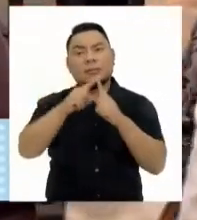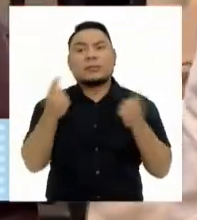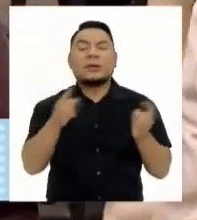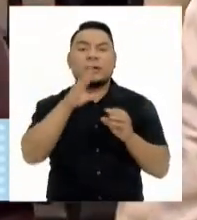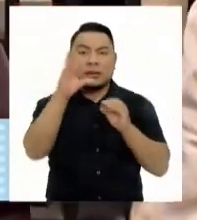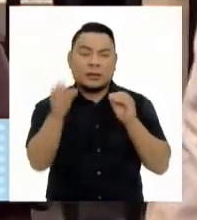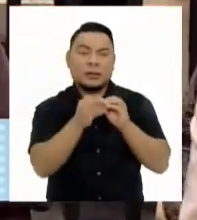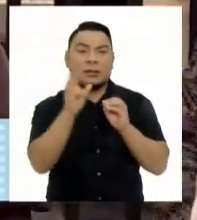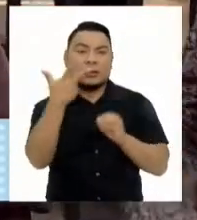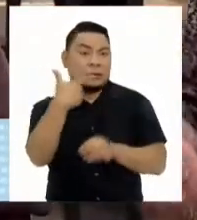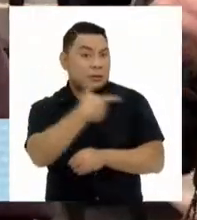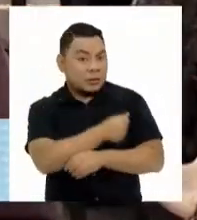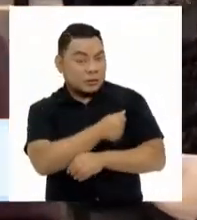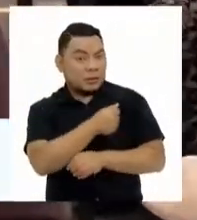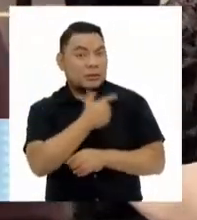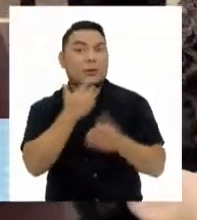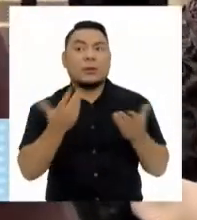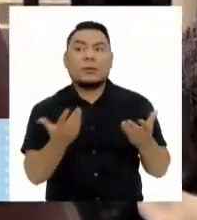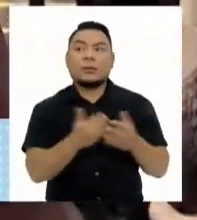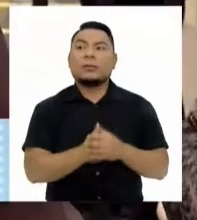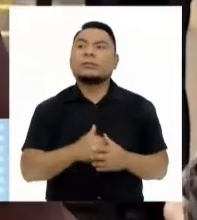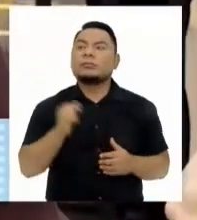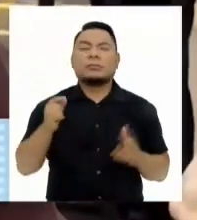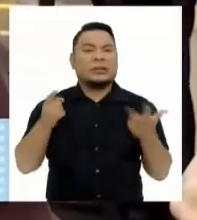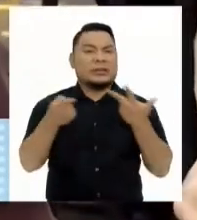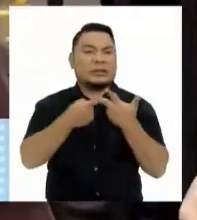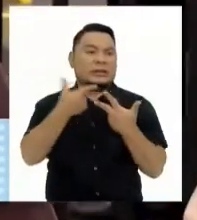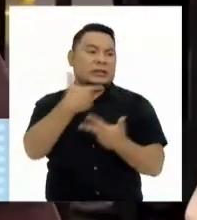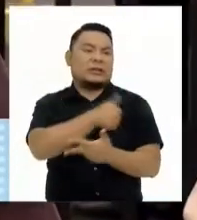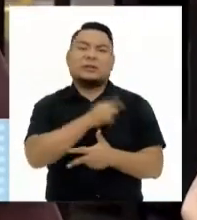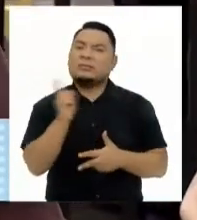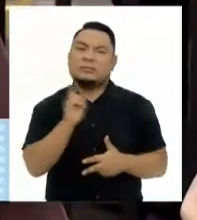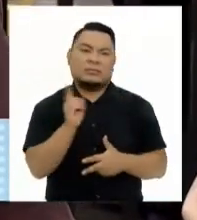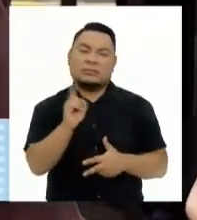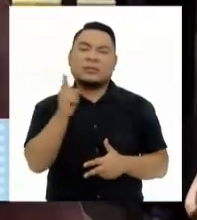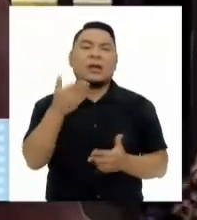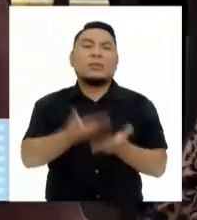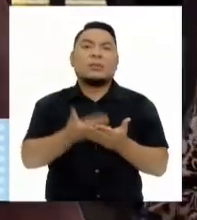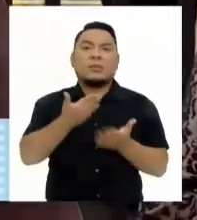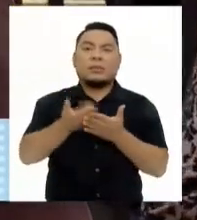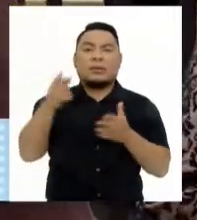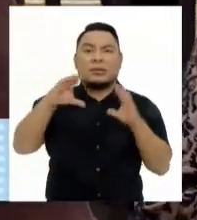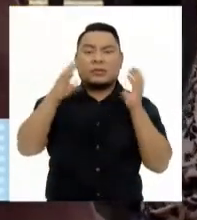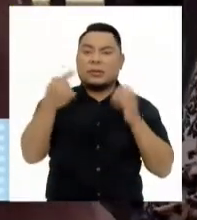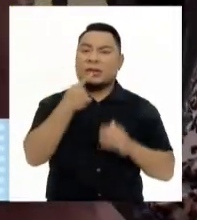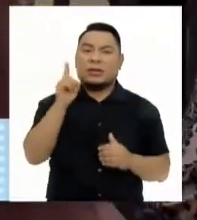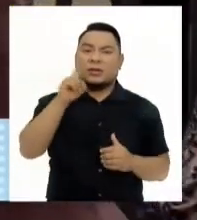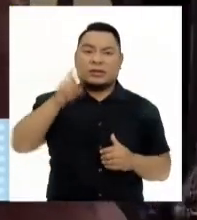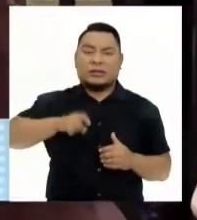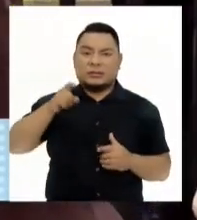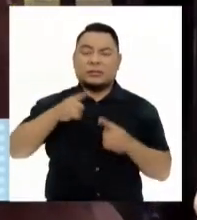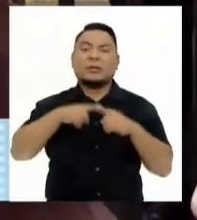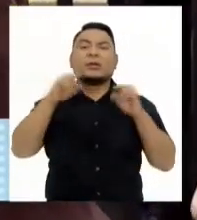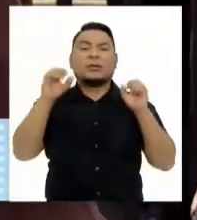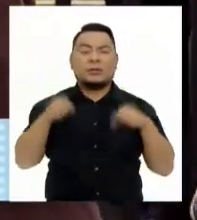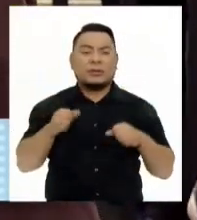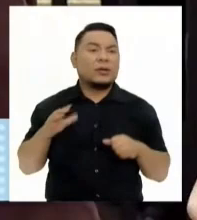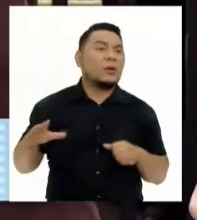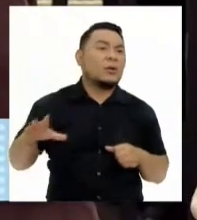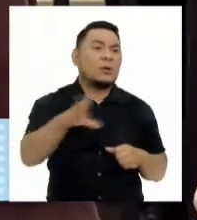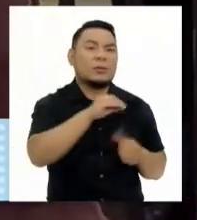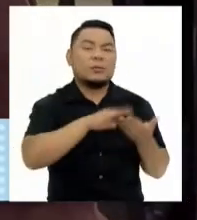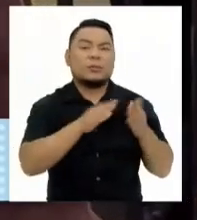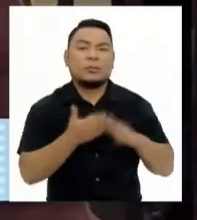implementar una tercera dosis? No, tercera dosis no está demostrado que sea necesario, ¿no? Pero sí vacunar masivamente a toda la